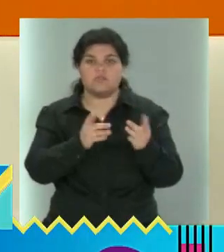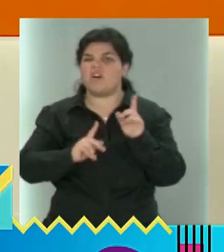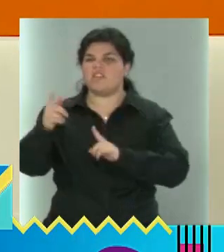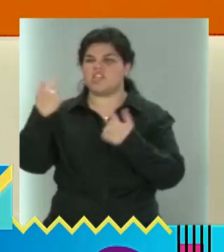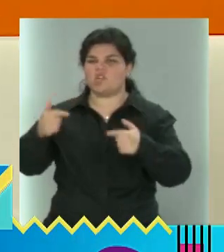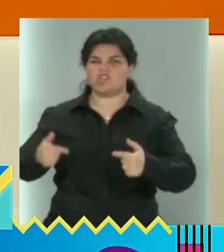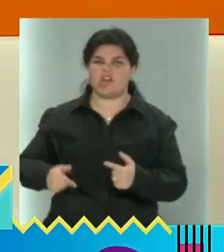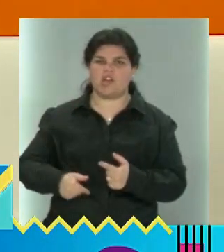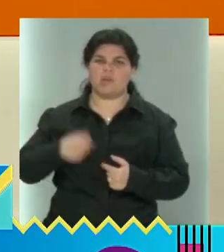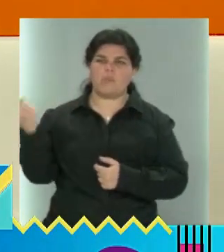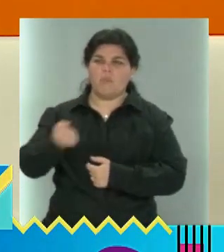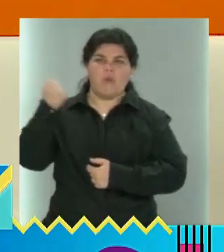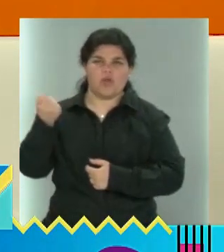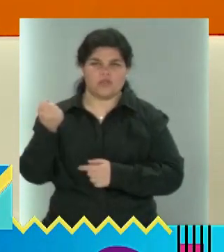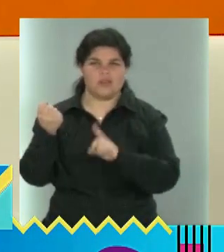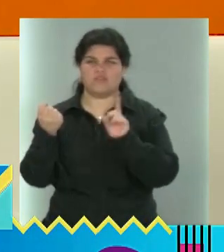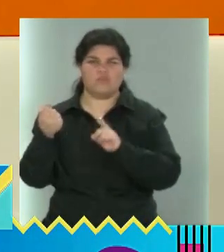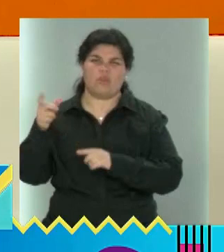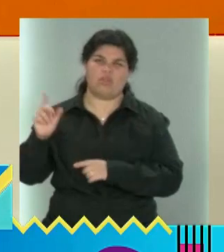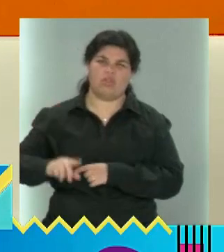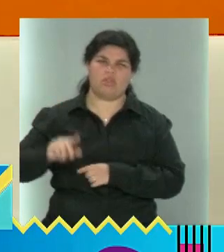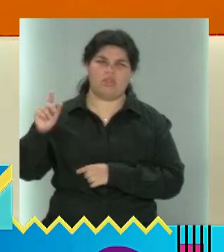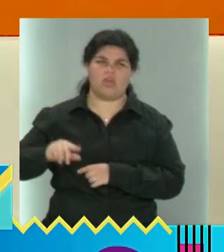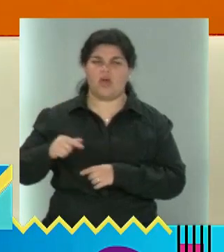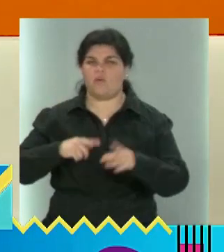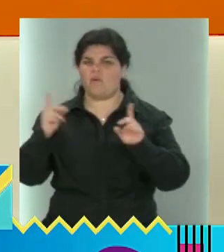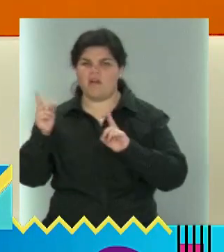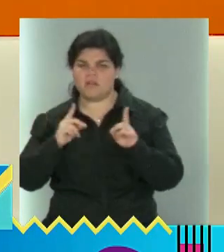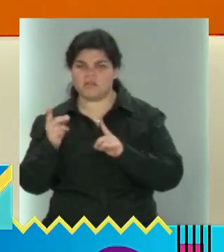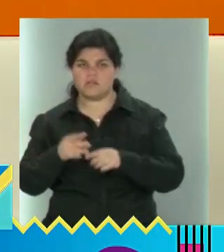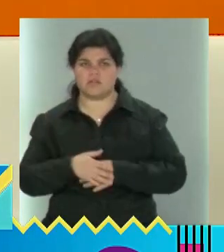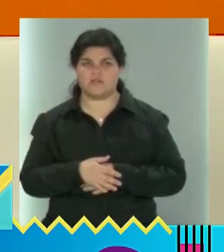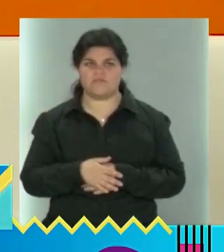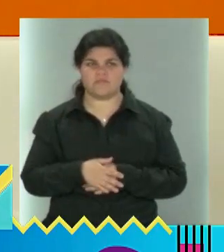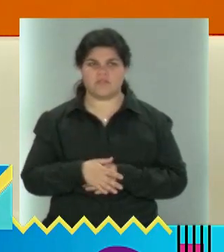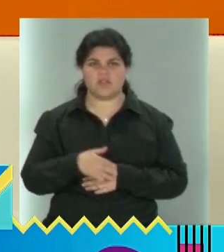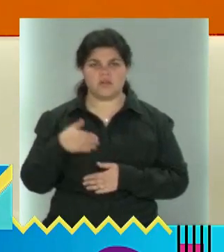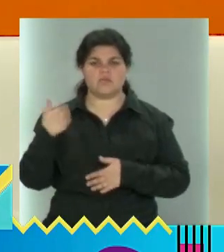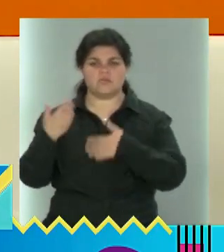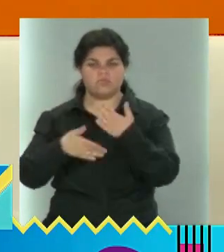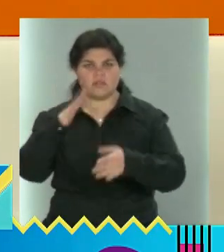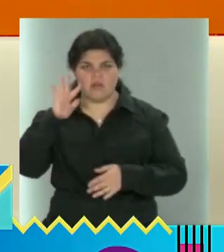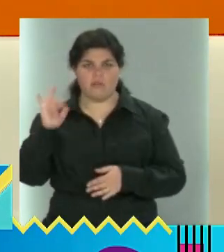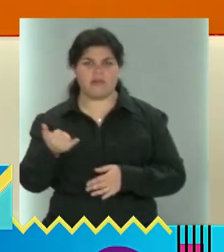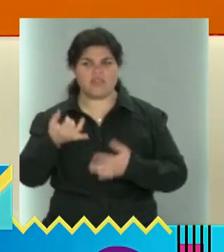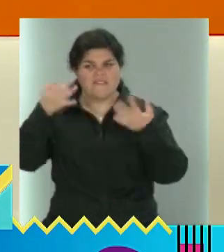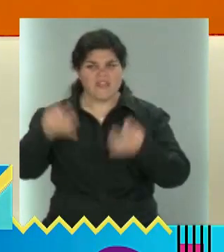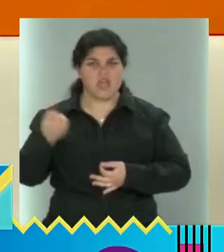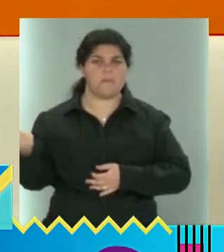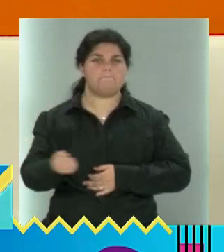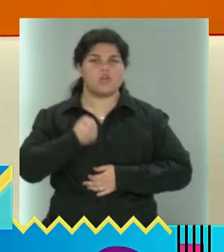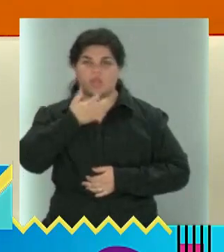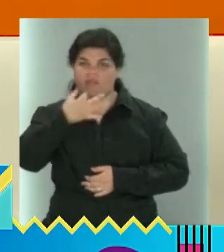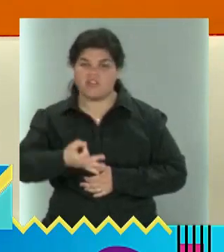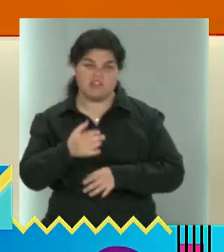uno pierde el control o se vuelve loco por cosas que después se da cuenta que no son tan significativas. También a valorar